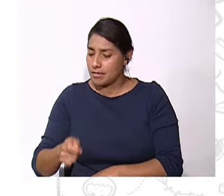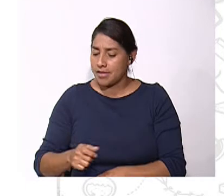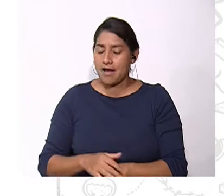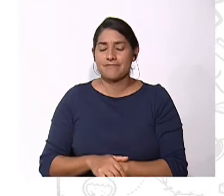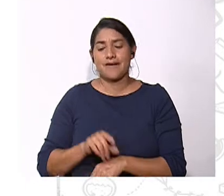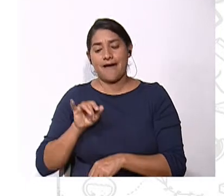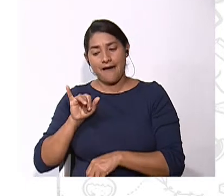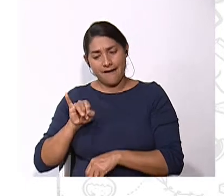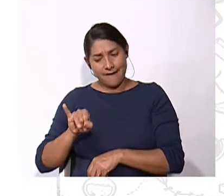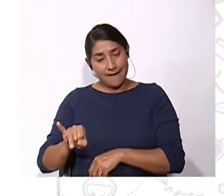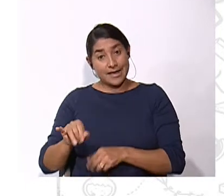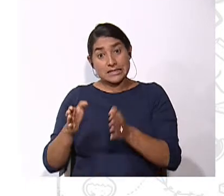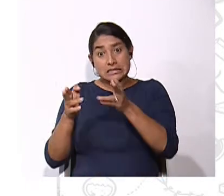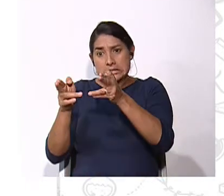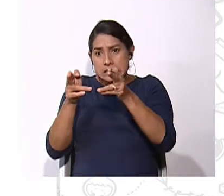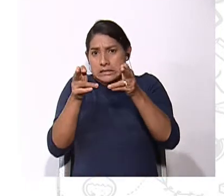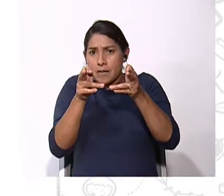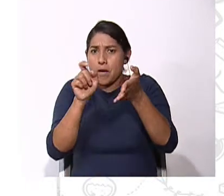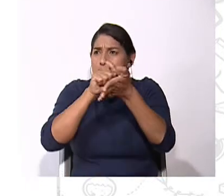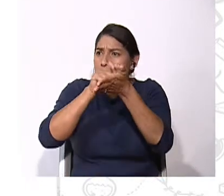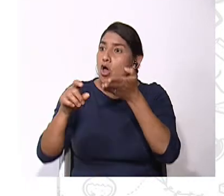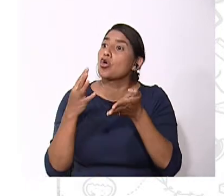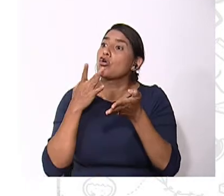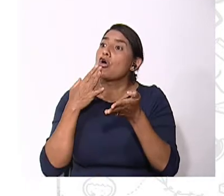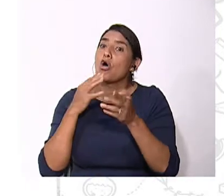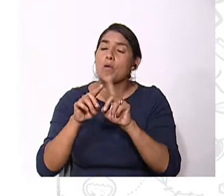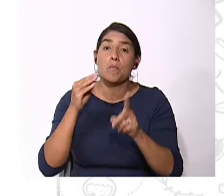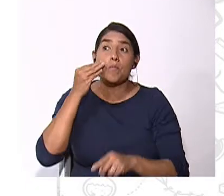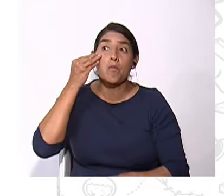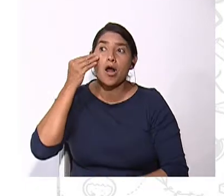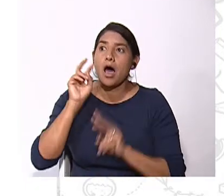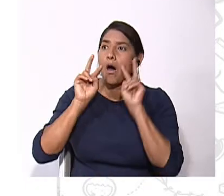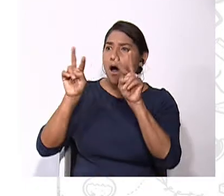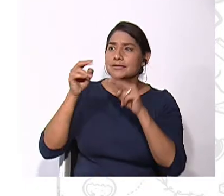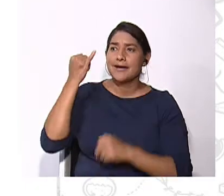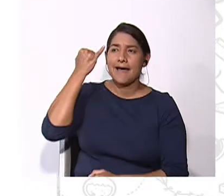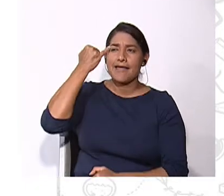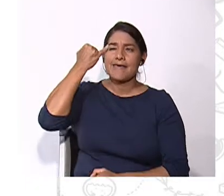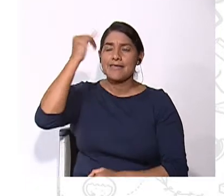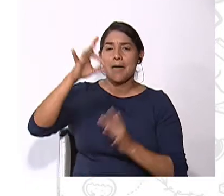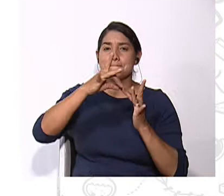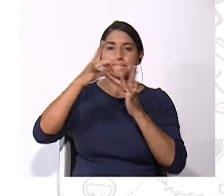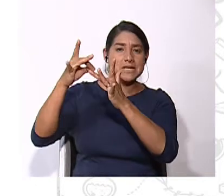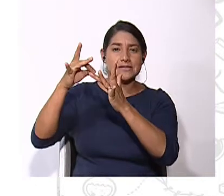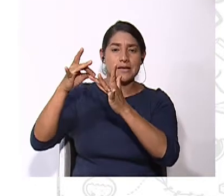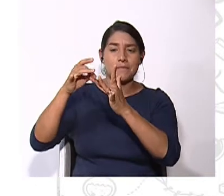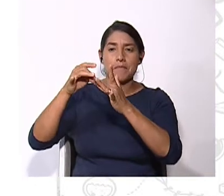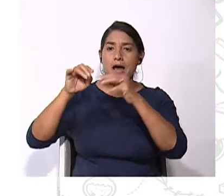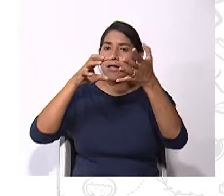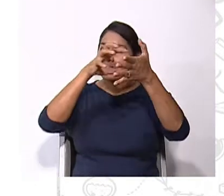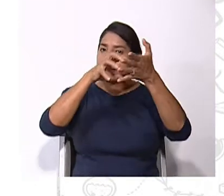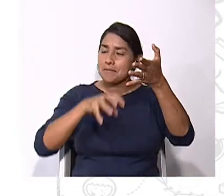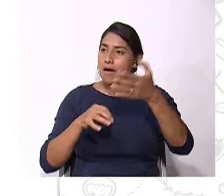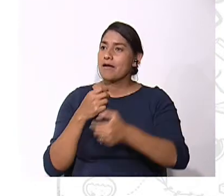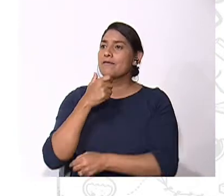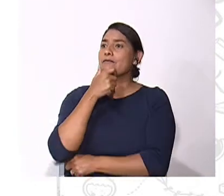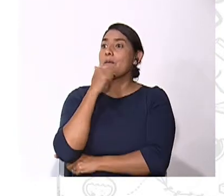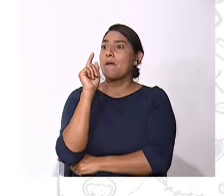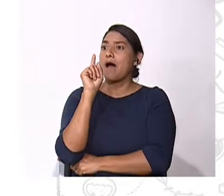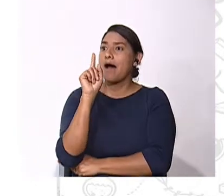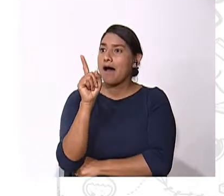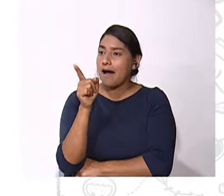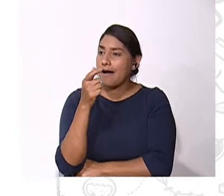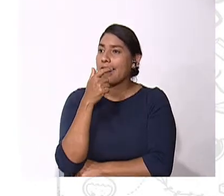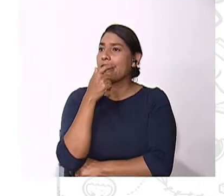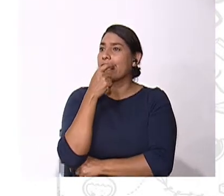Esa parte que está aquí subrayada es la idea fundamental del texto. Lo que